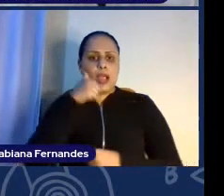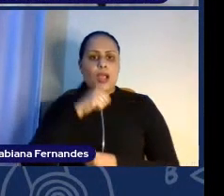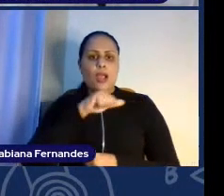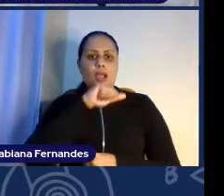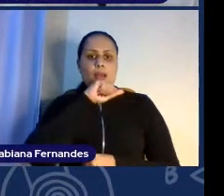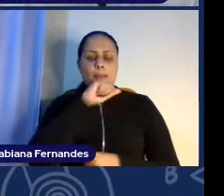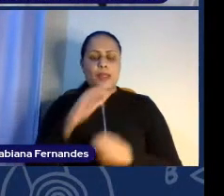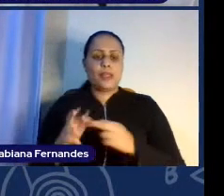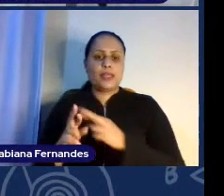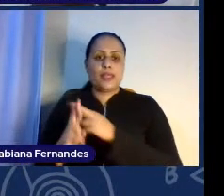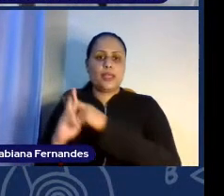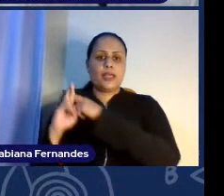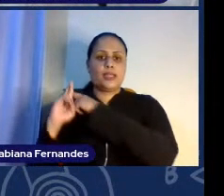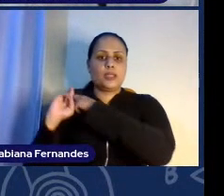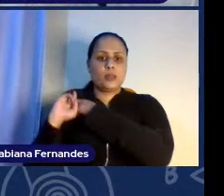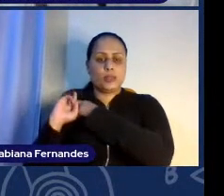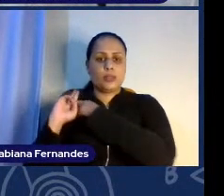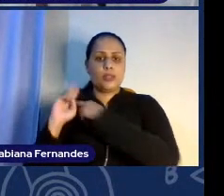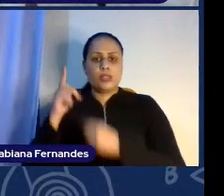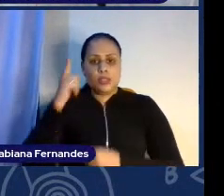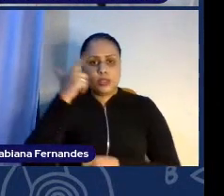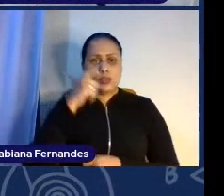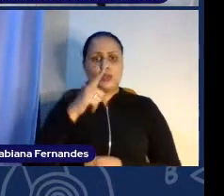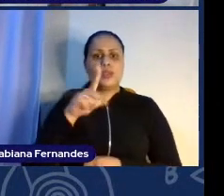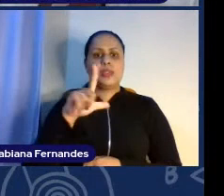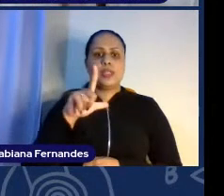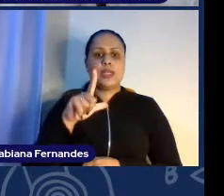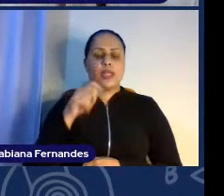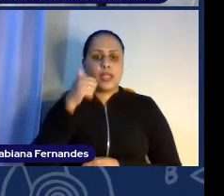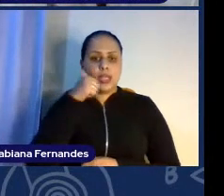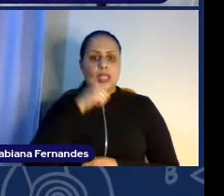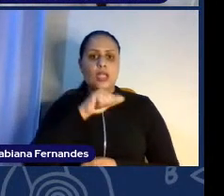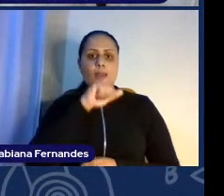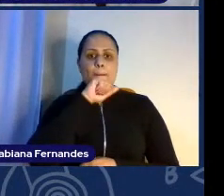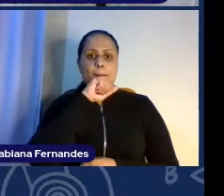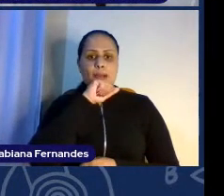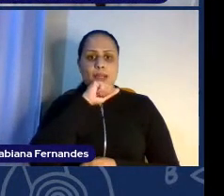gestante ha coincidido que madres gestantes que tienen